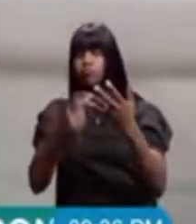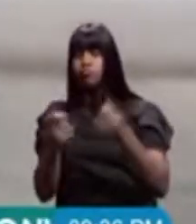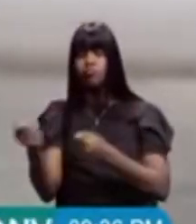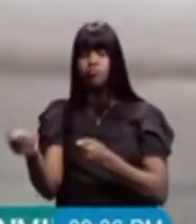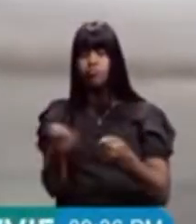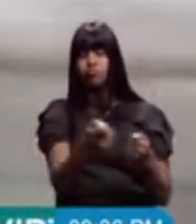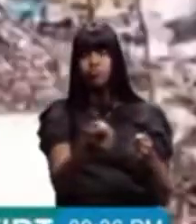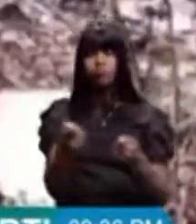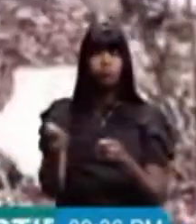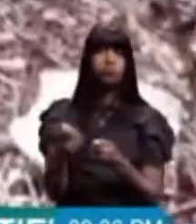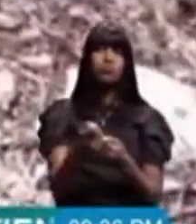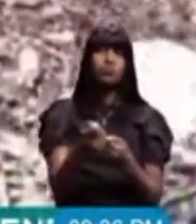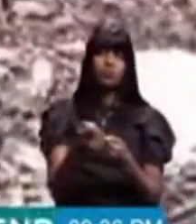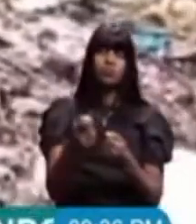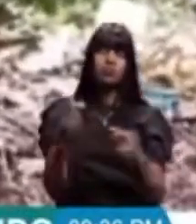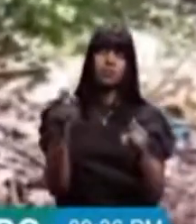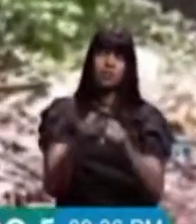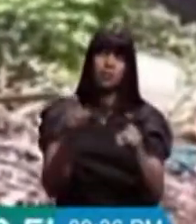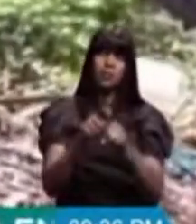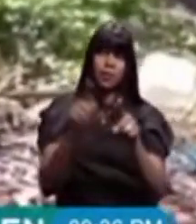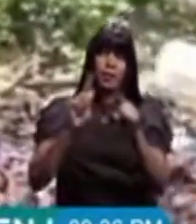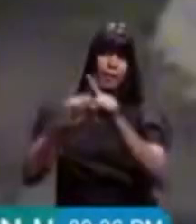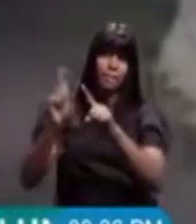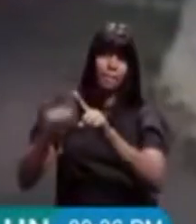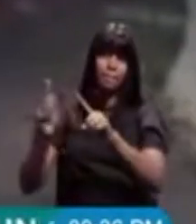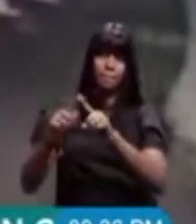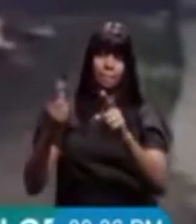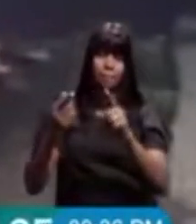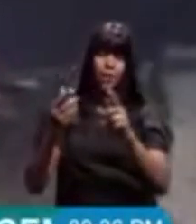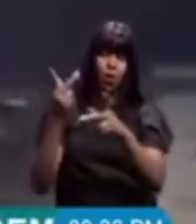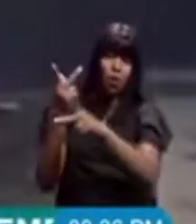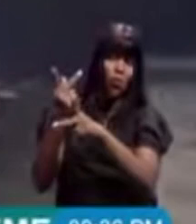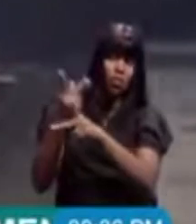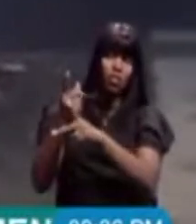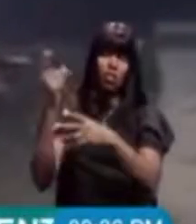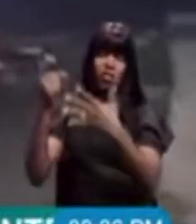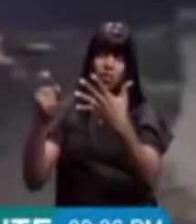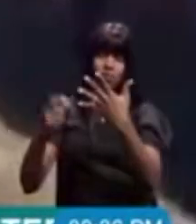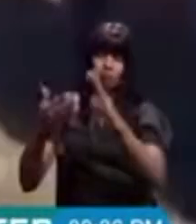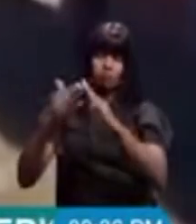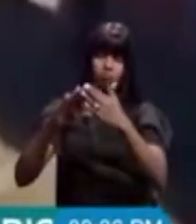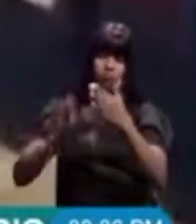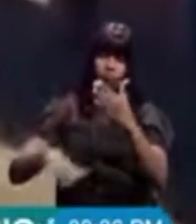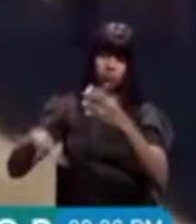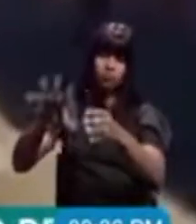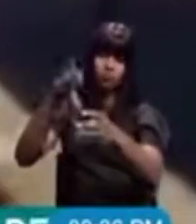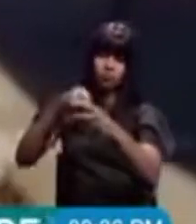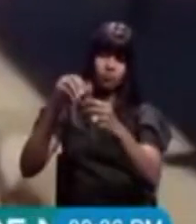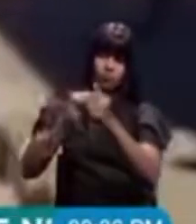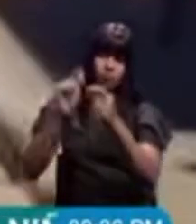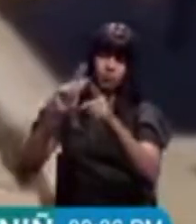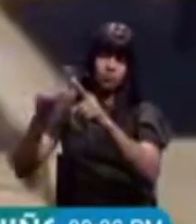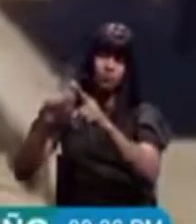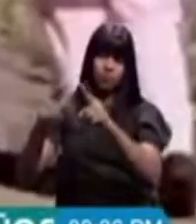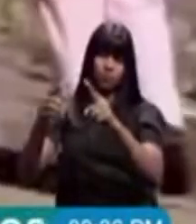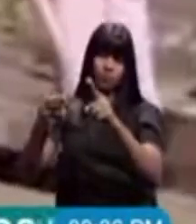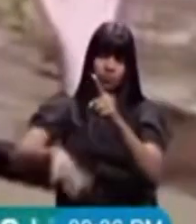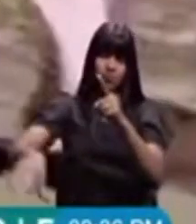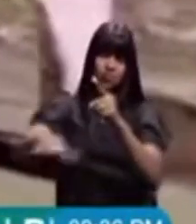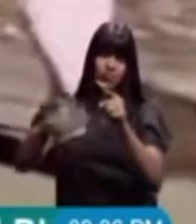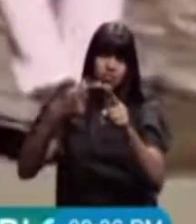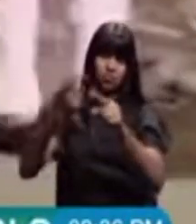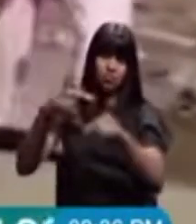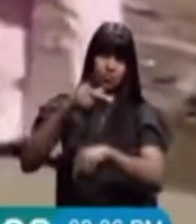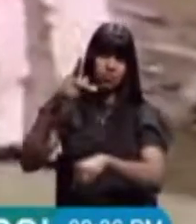fumigación, descacharralización, así como los diferentes temas de prevención en los diferentes sectores pertenecientes a cada uno de los municipios de